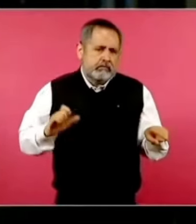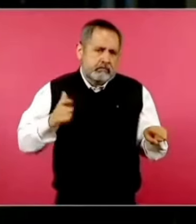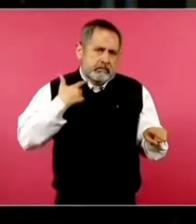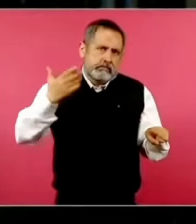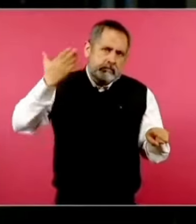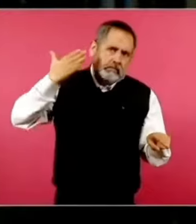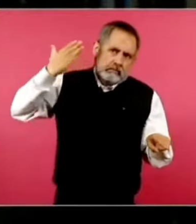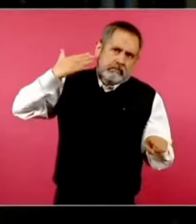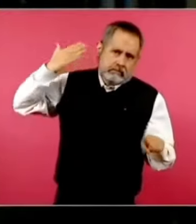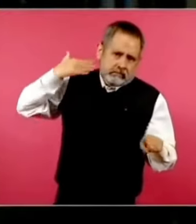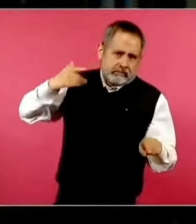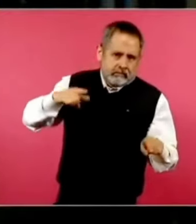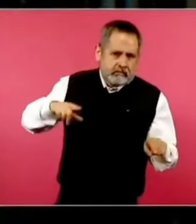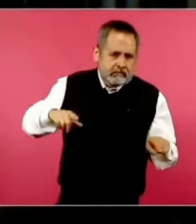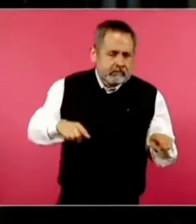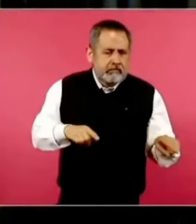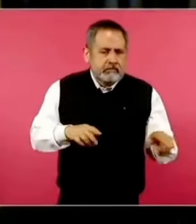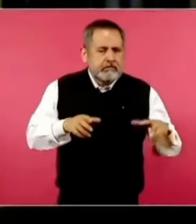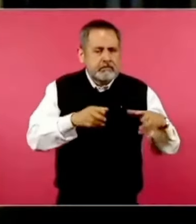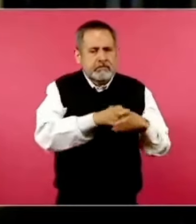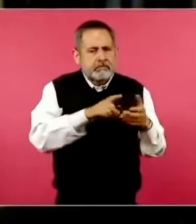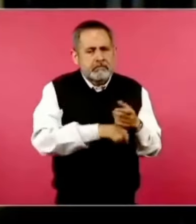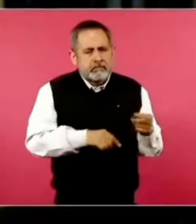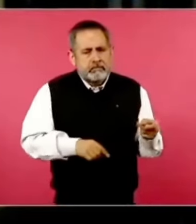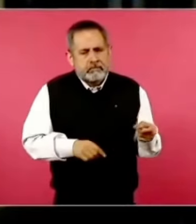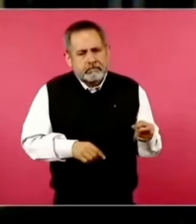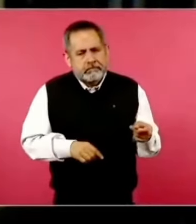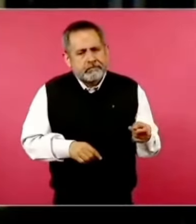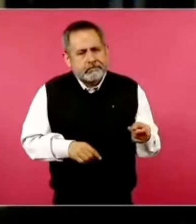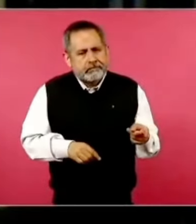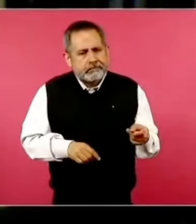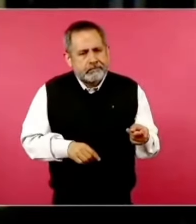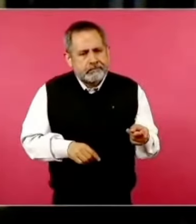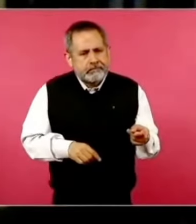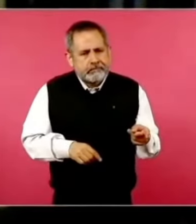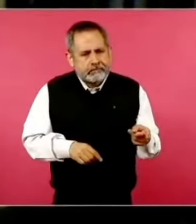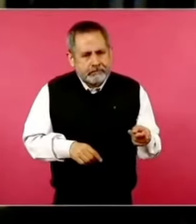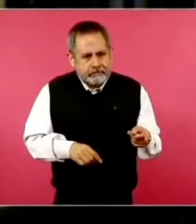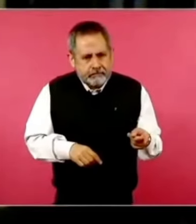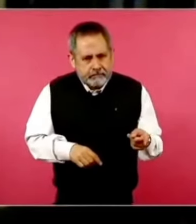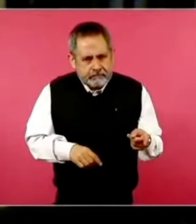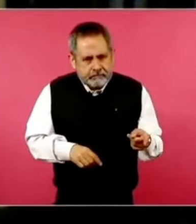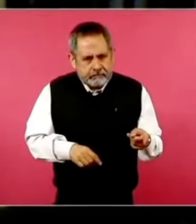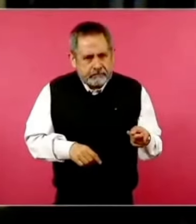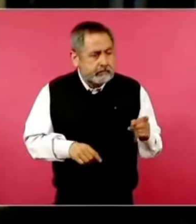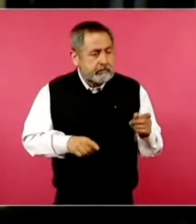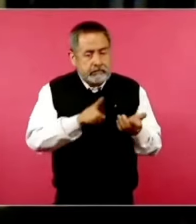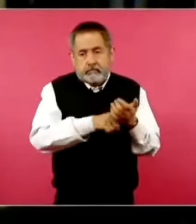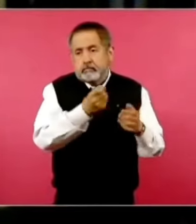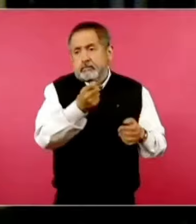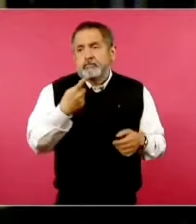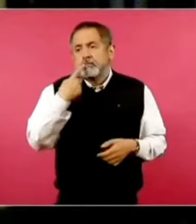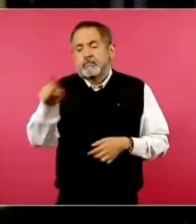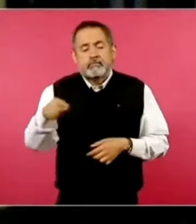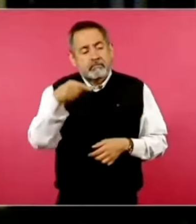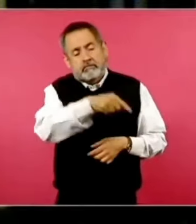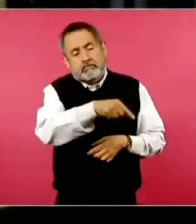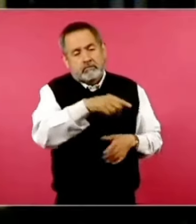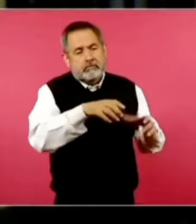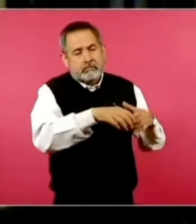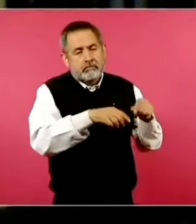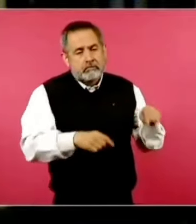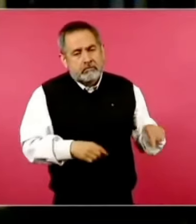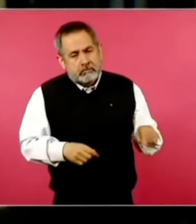pasados y tuvieron pues eh e demandas de de